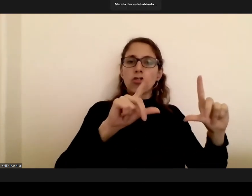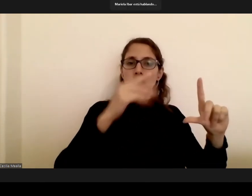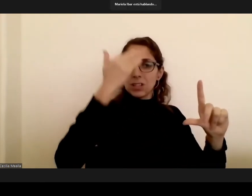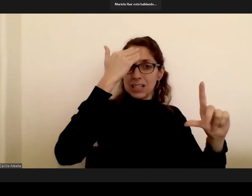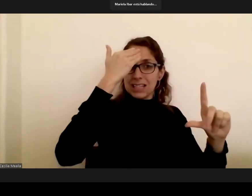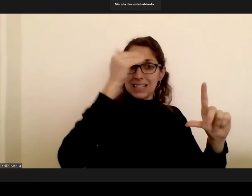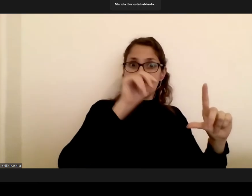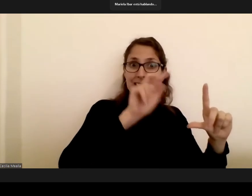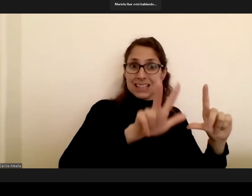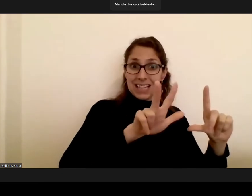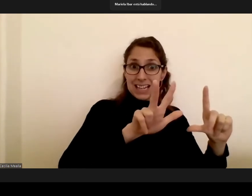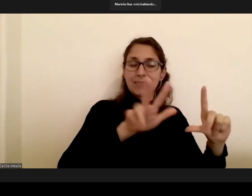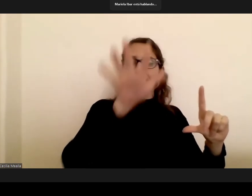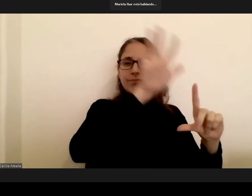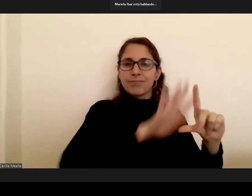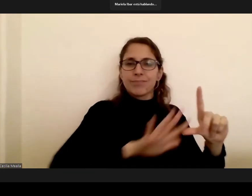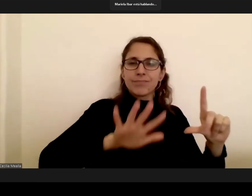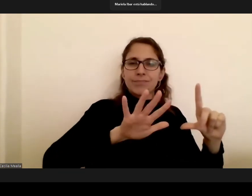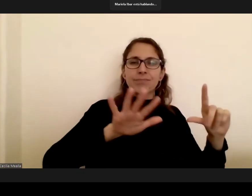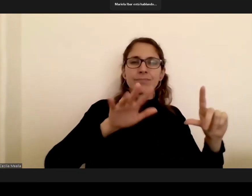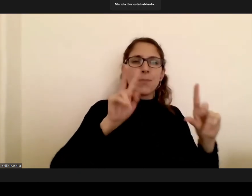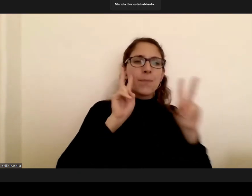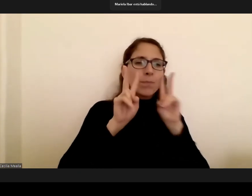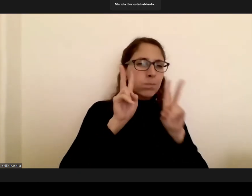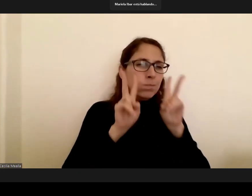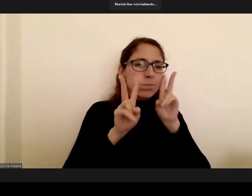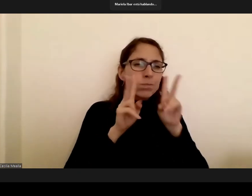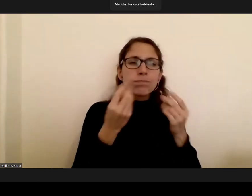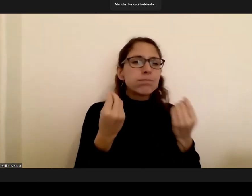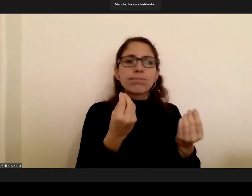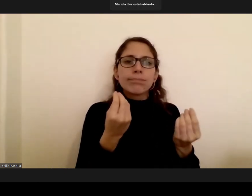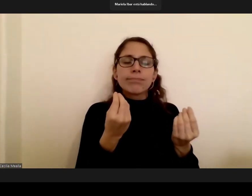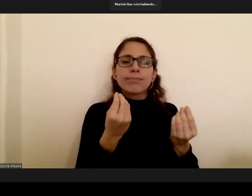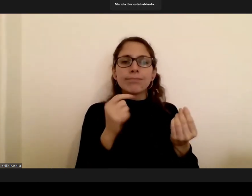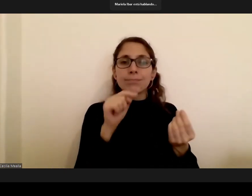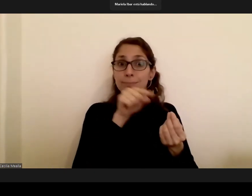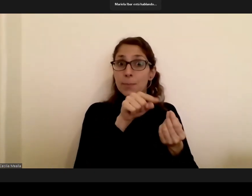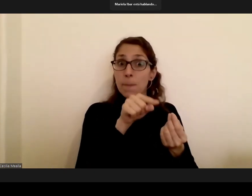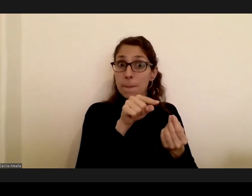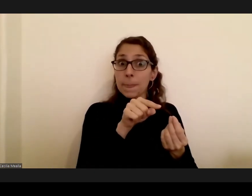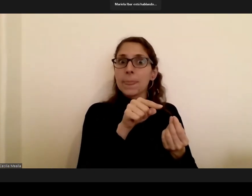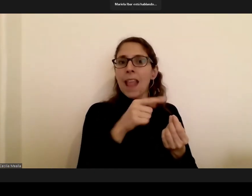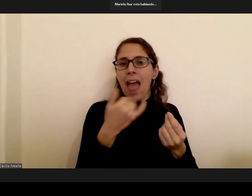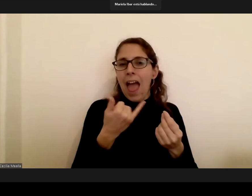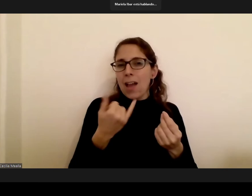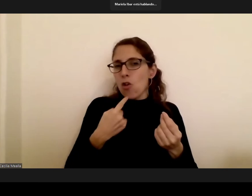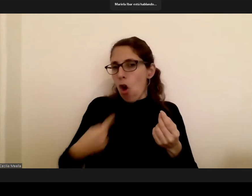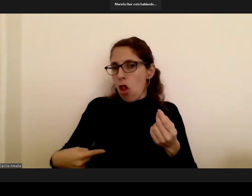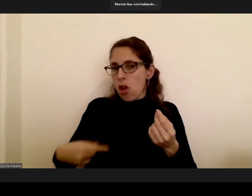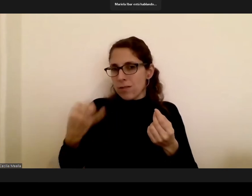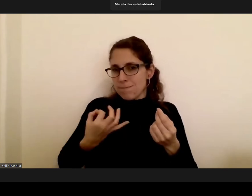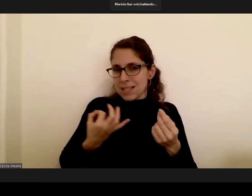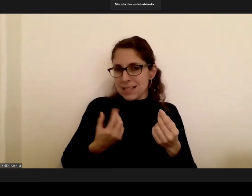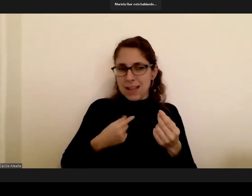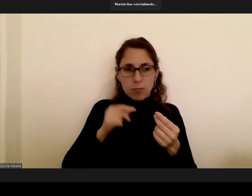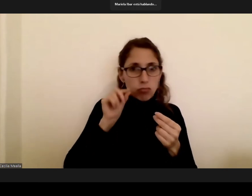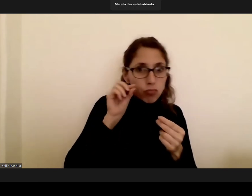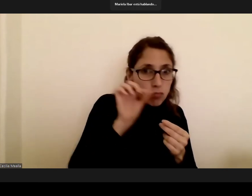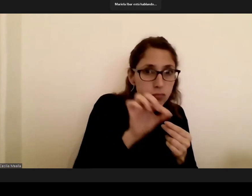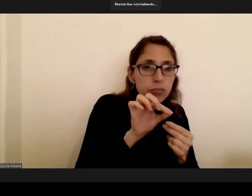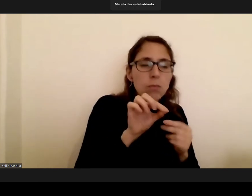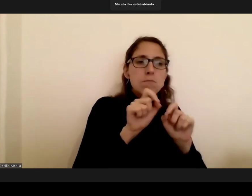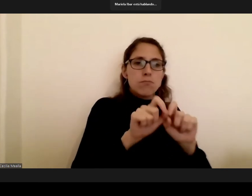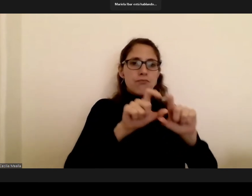¿qué estructura pueden visualizar? También acá se aplica un tipo de coloración especial para observar una estructura